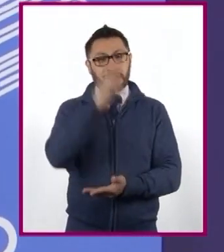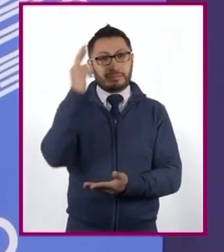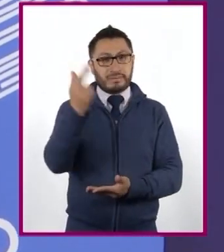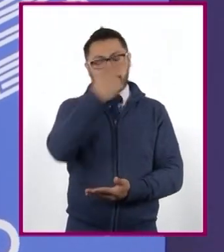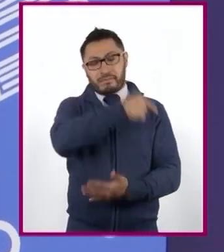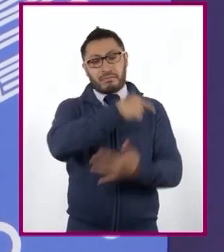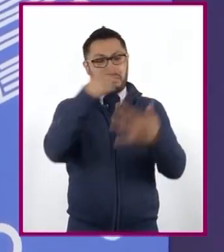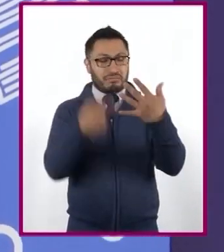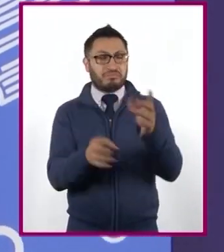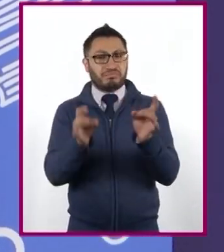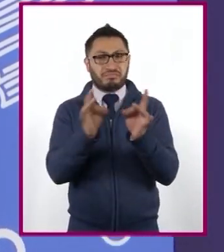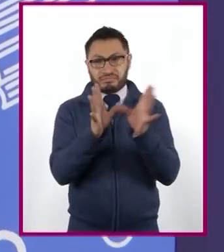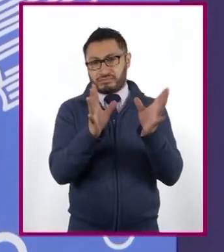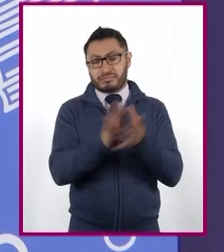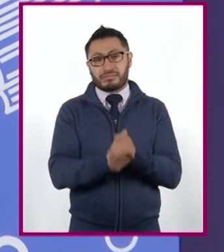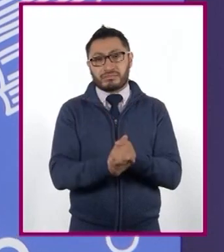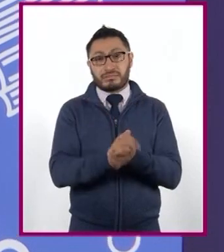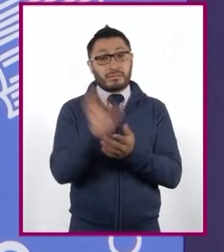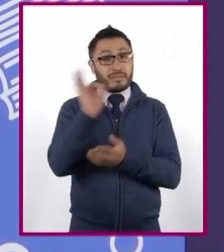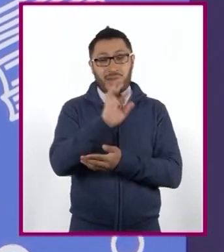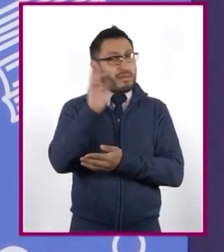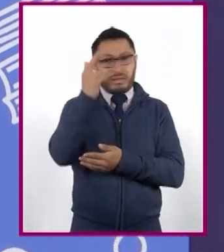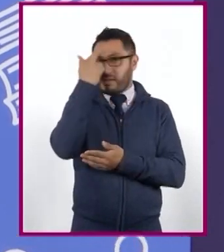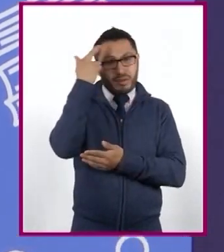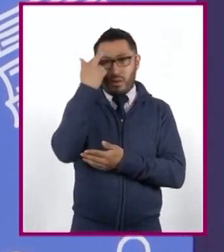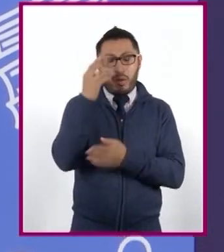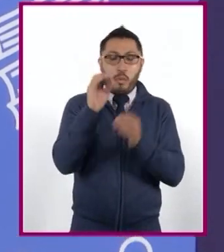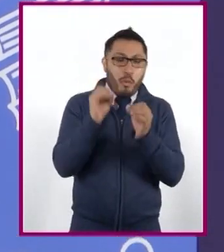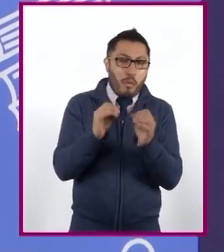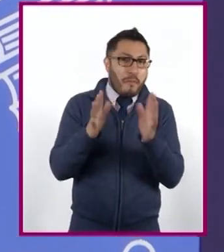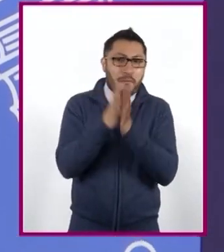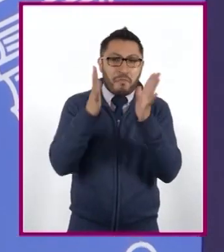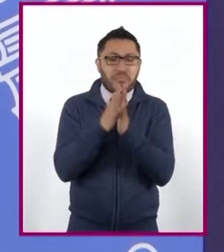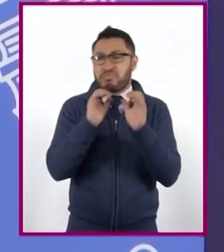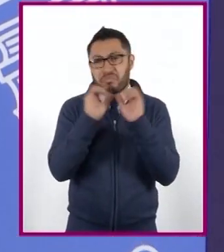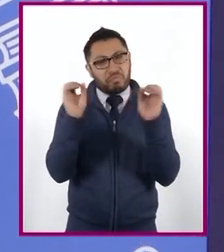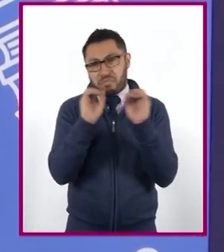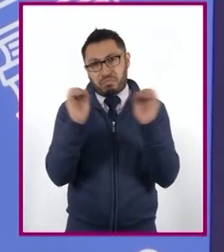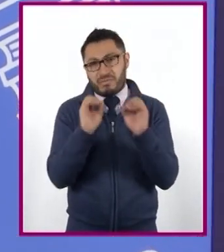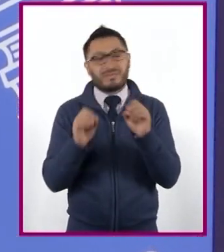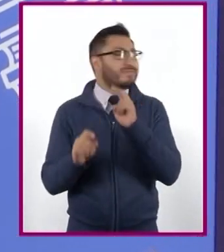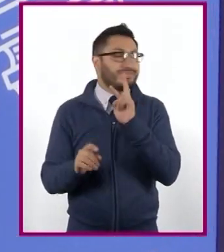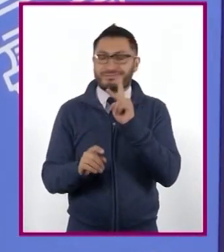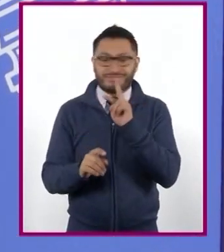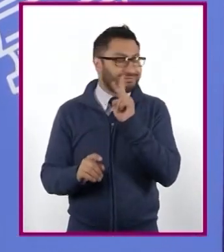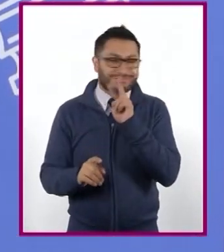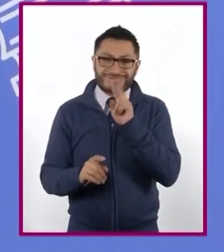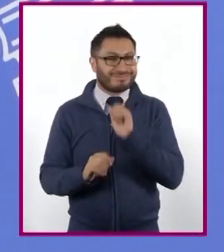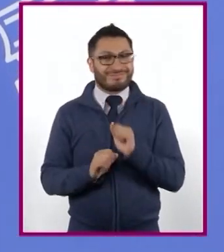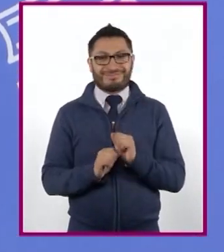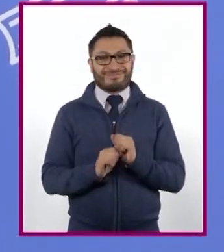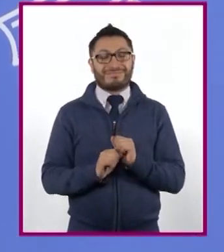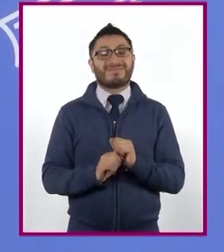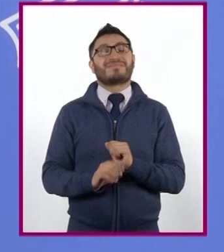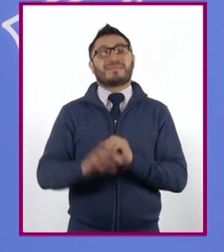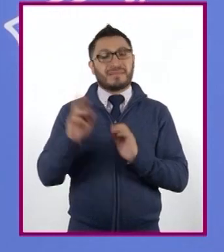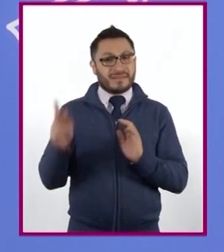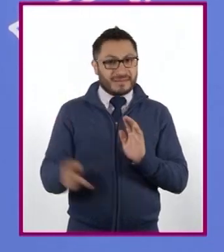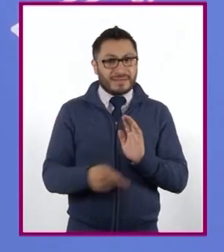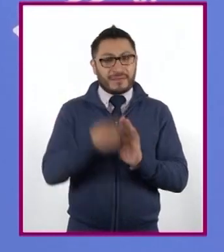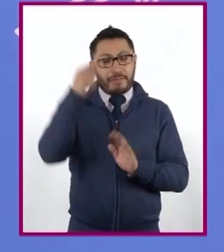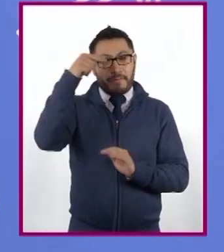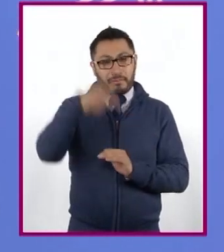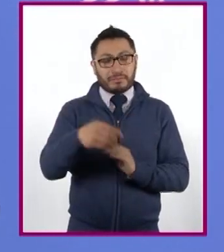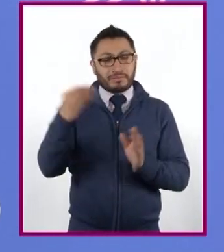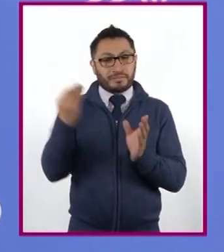estas situaciones. Si no recuerdan o no han participado, no se preocupen. Lo retomaremos en